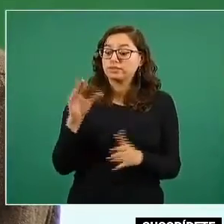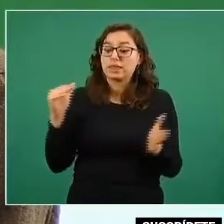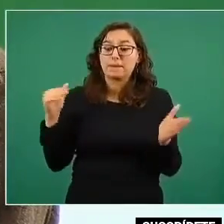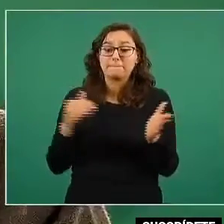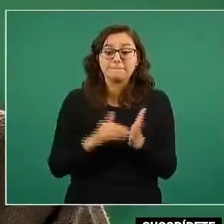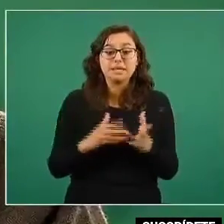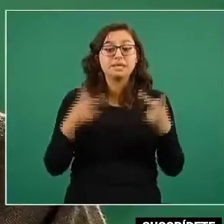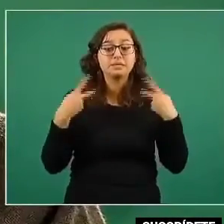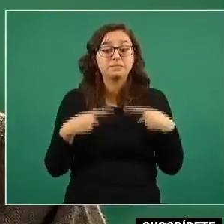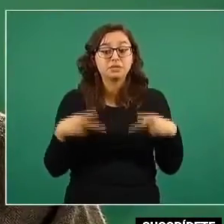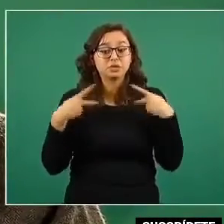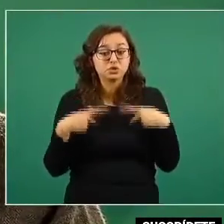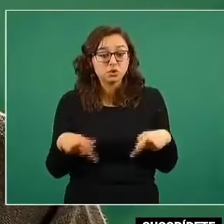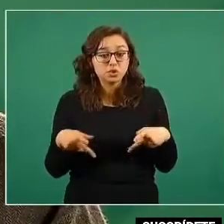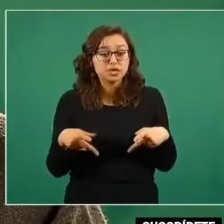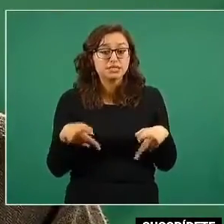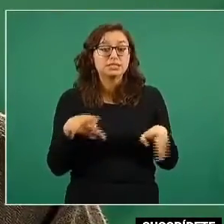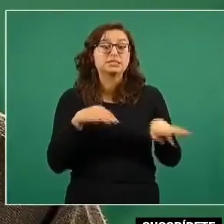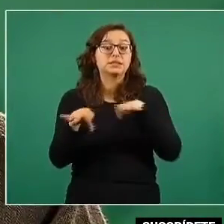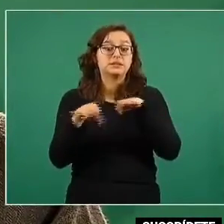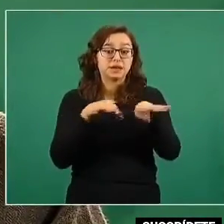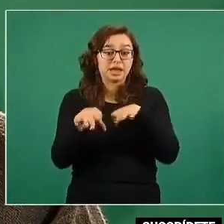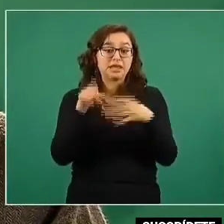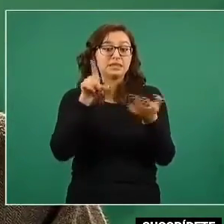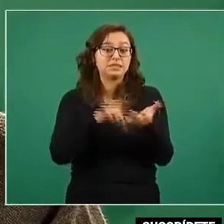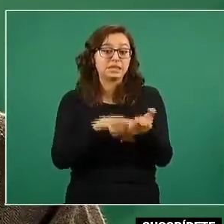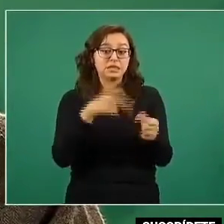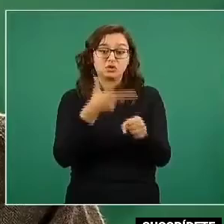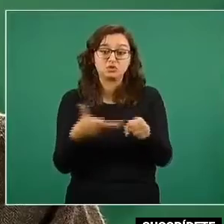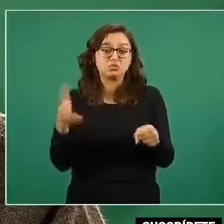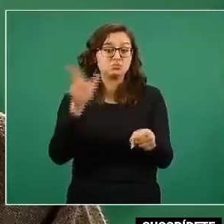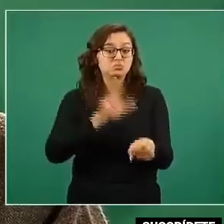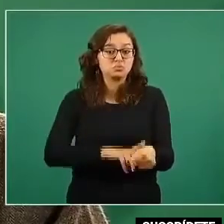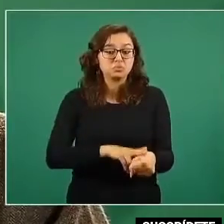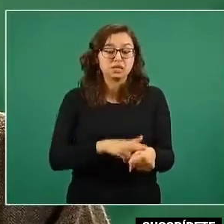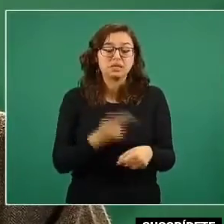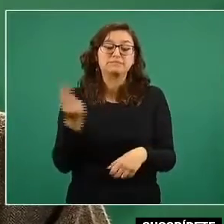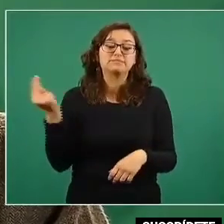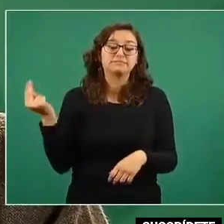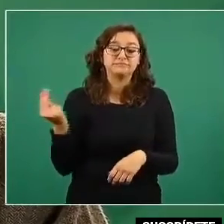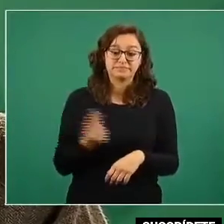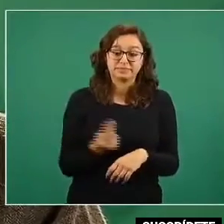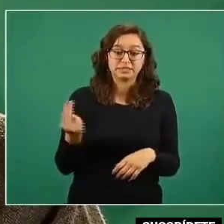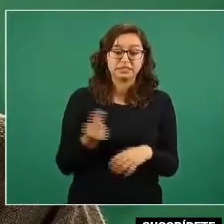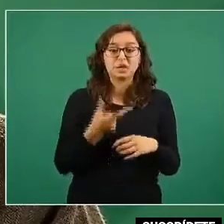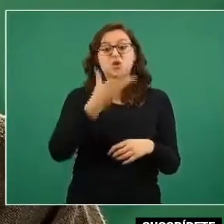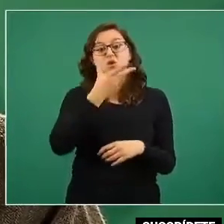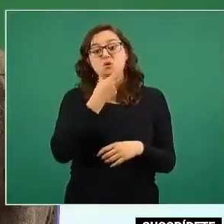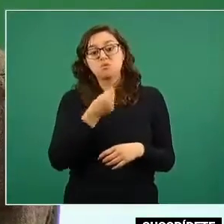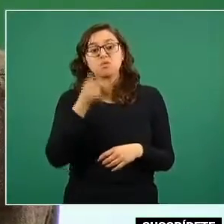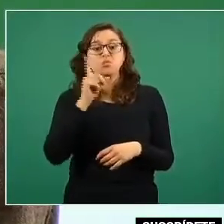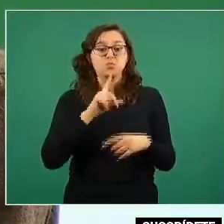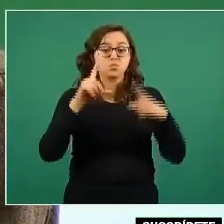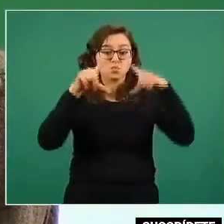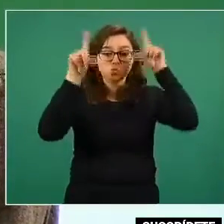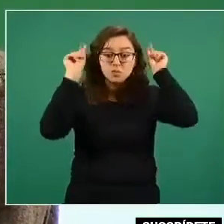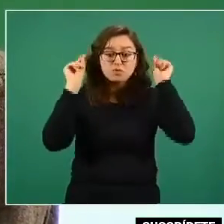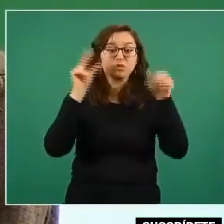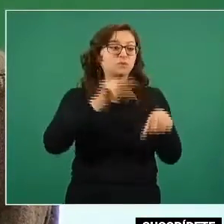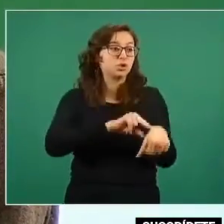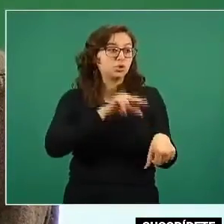personas trabajadoras de la salud, no solamente médicos y enfermeras, médicas y enfermeros, sino de las distintas